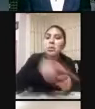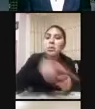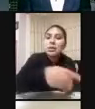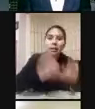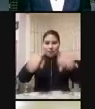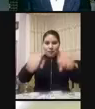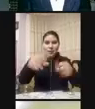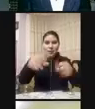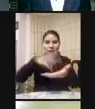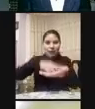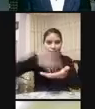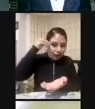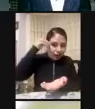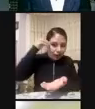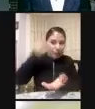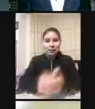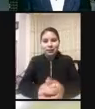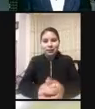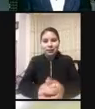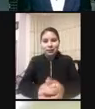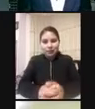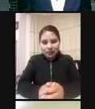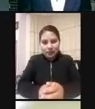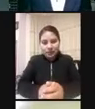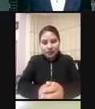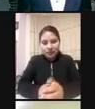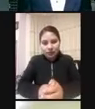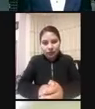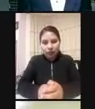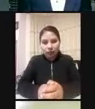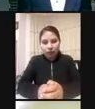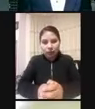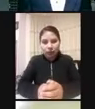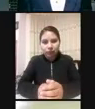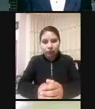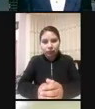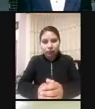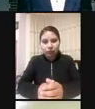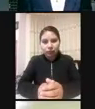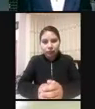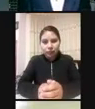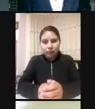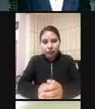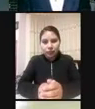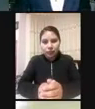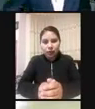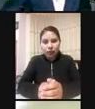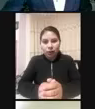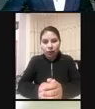Down, que es el tema del día de hoy. Usted es especialista en odontología, ¿verdad?